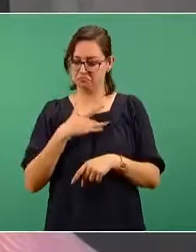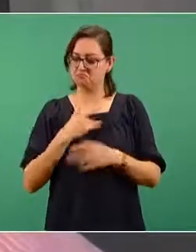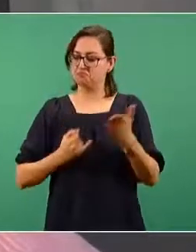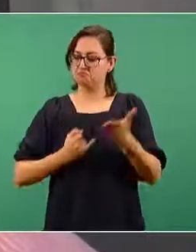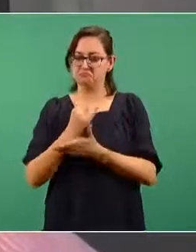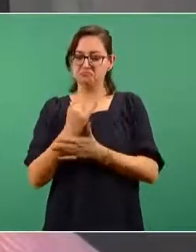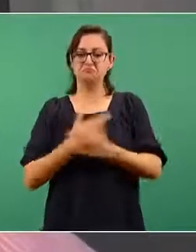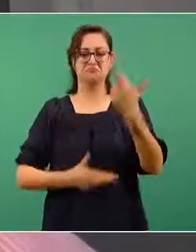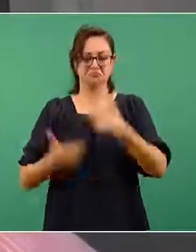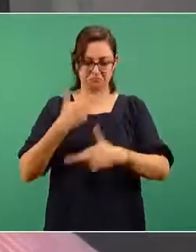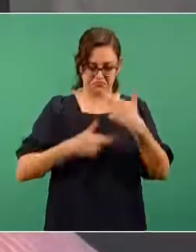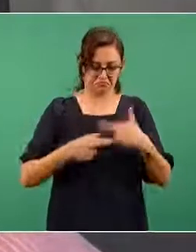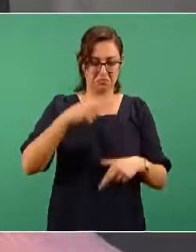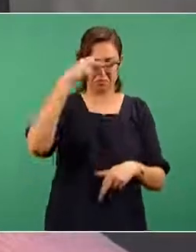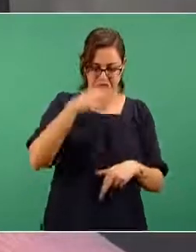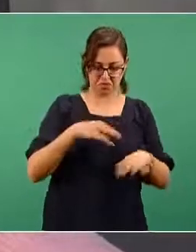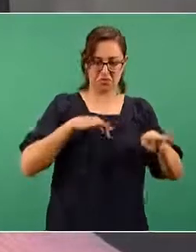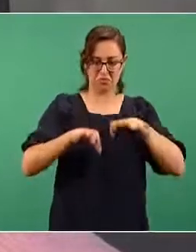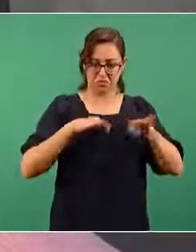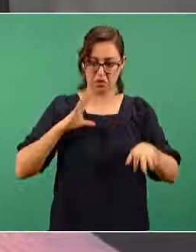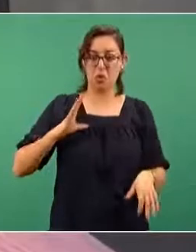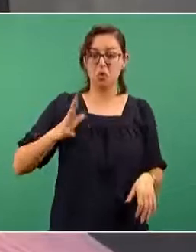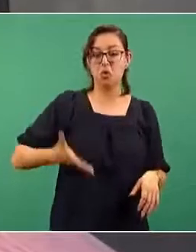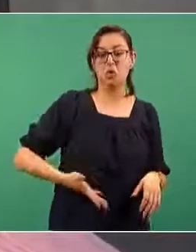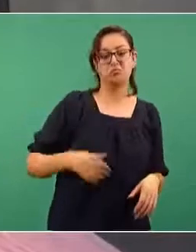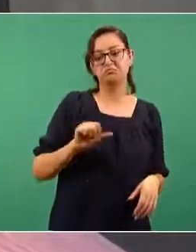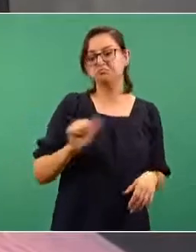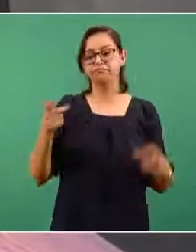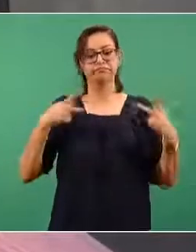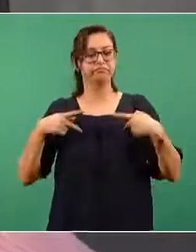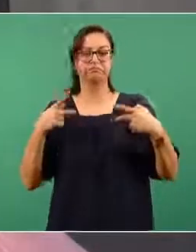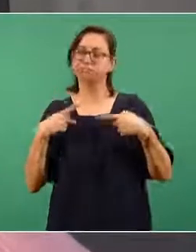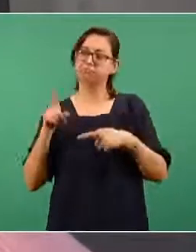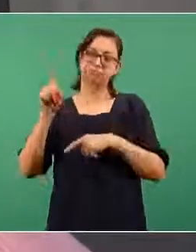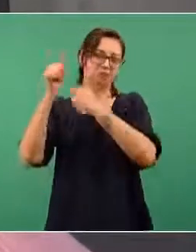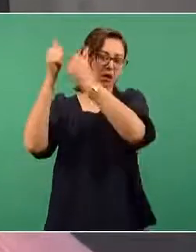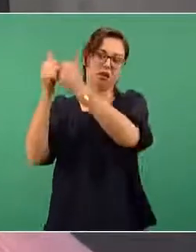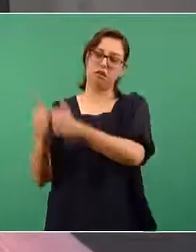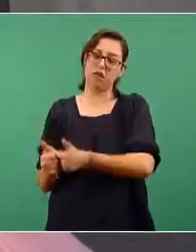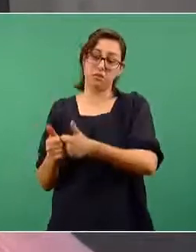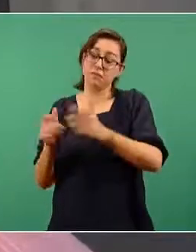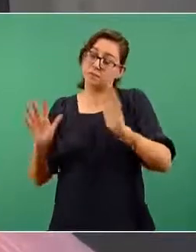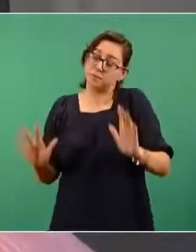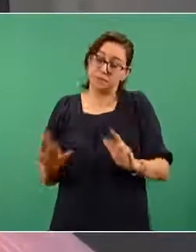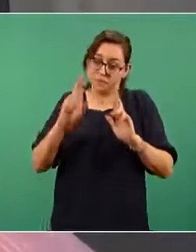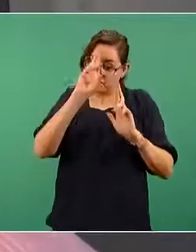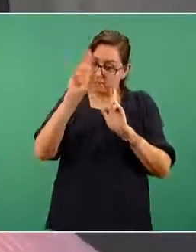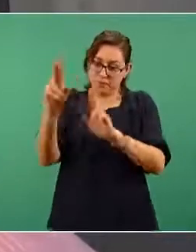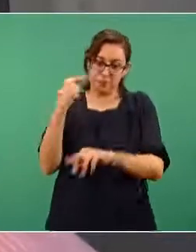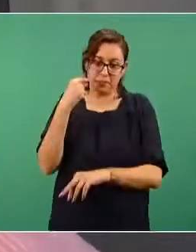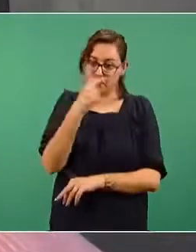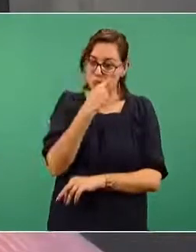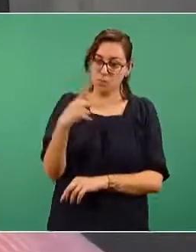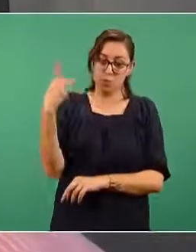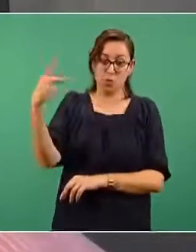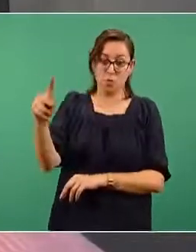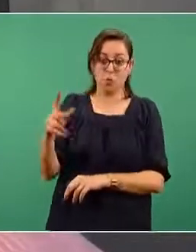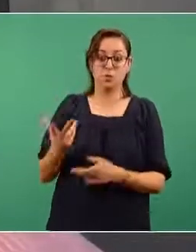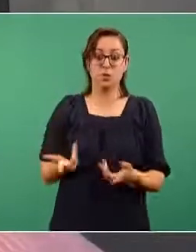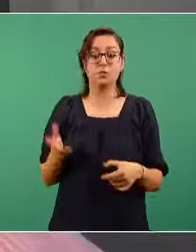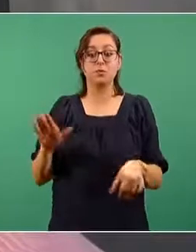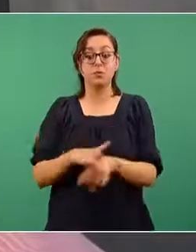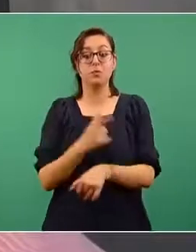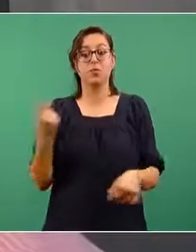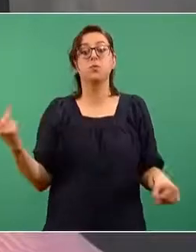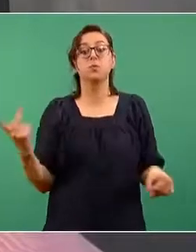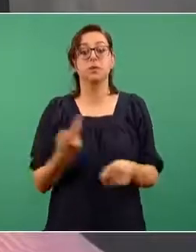de orgullo haber tomado esa decisión. Otros decidieron no hacerlo, pero respetamos cualquiera que haya sido sus consideraciones, porque una de